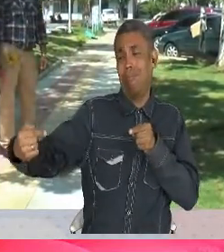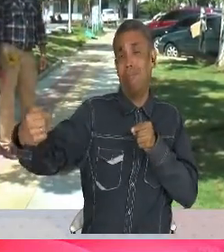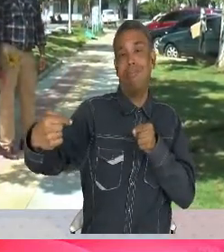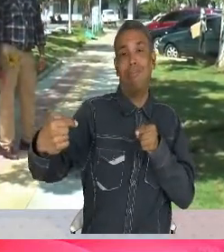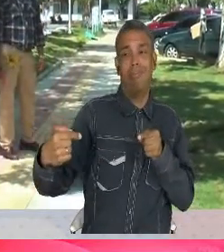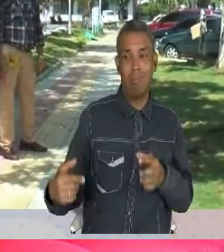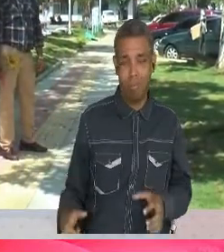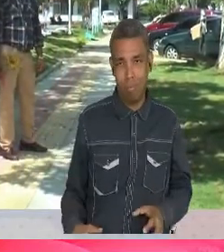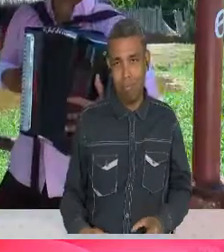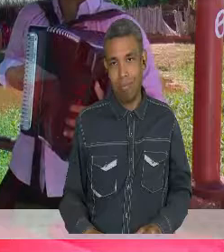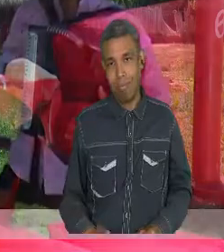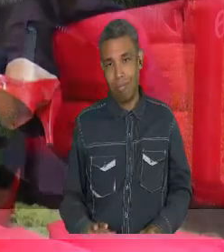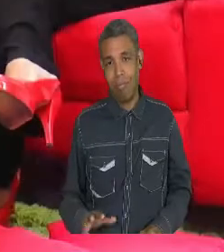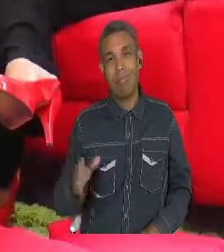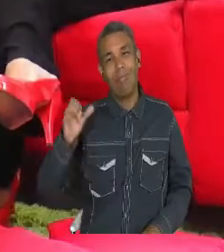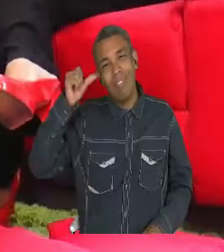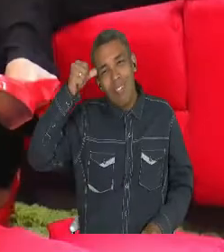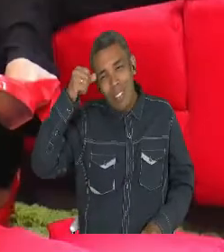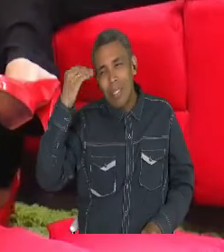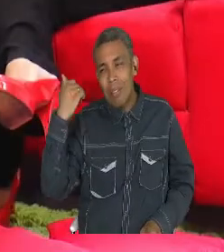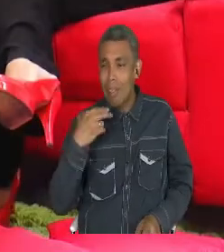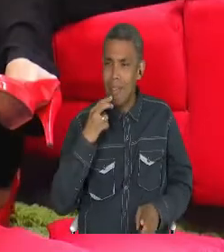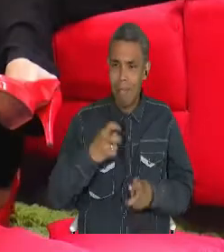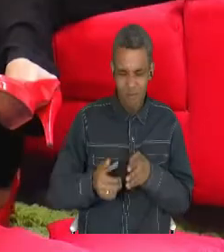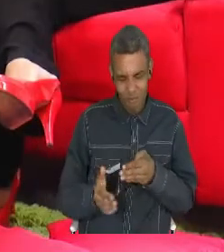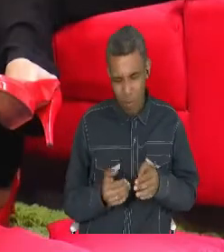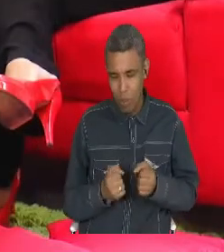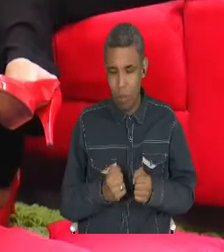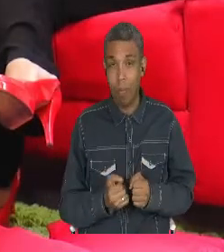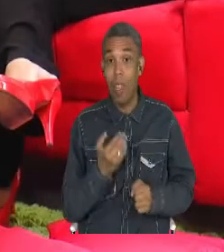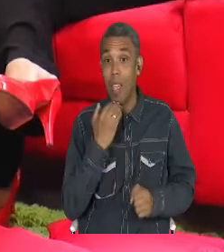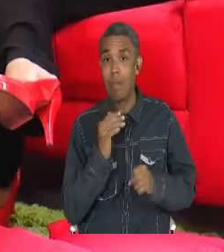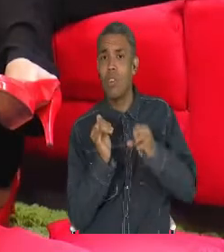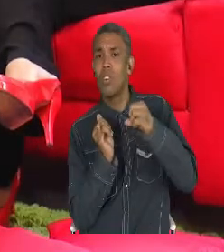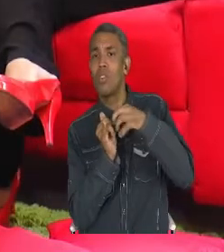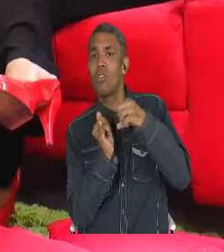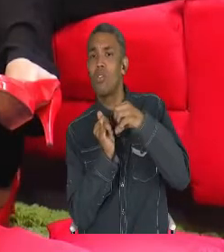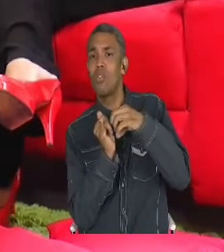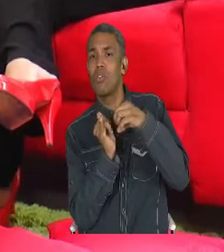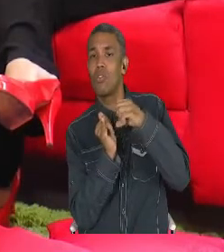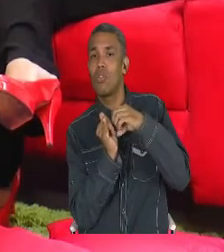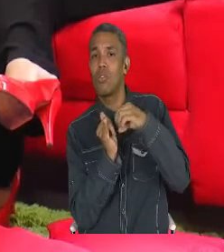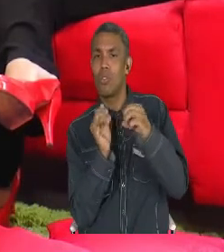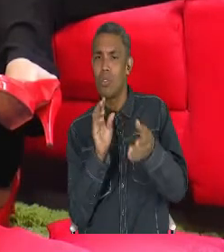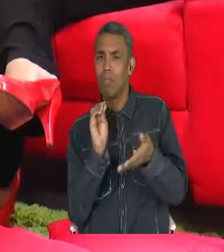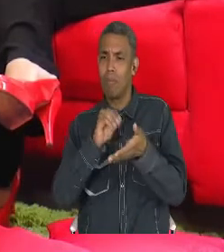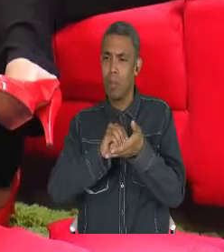por lo menos en YouTube, que nos miren de Emiratos Árabes, estén reproduciendo